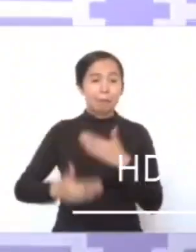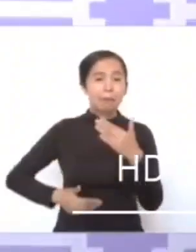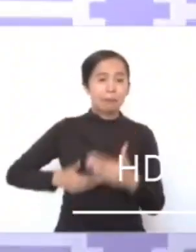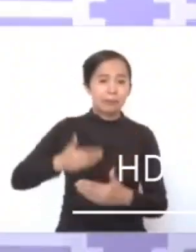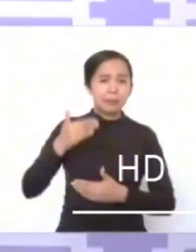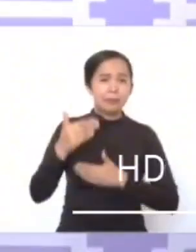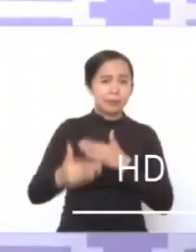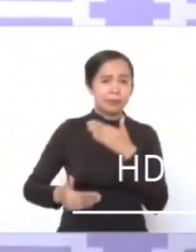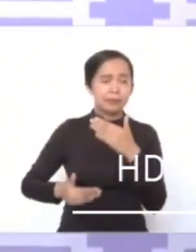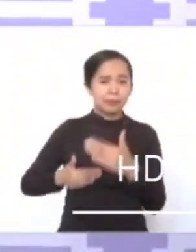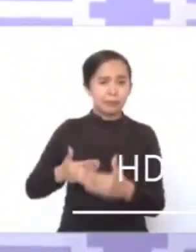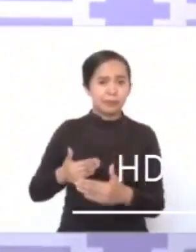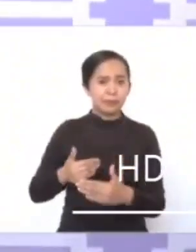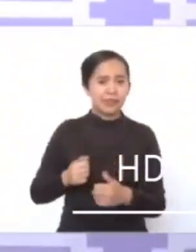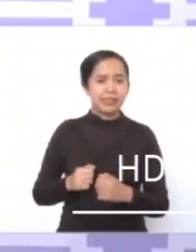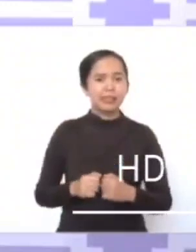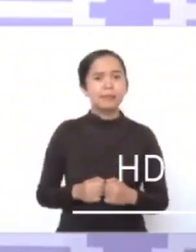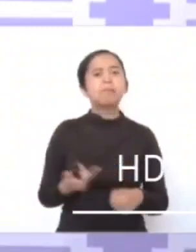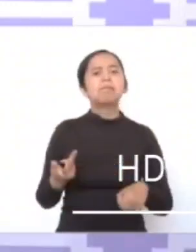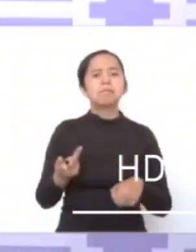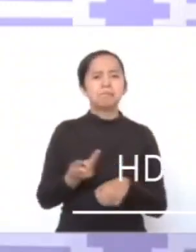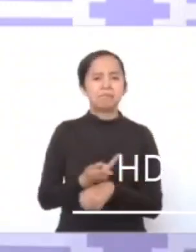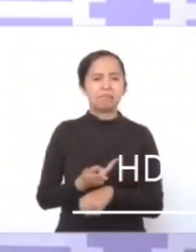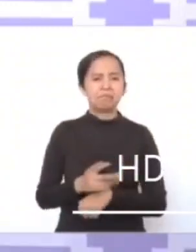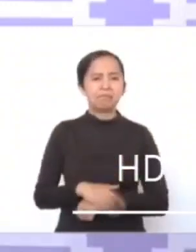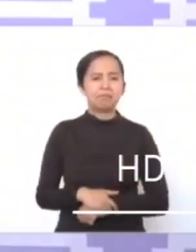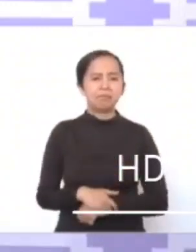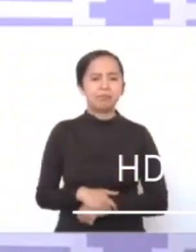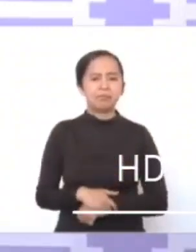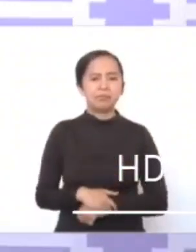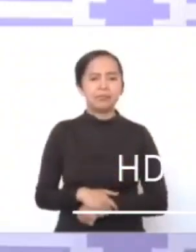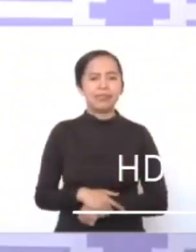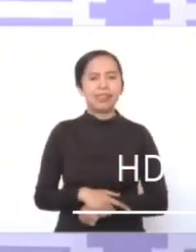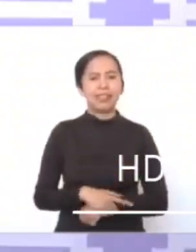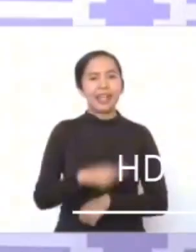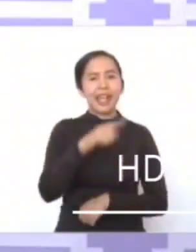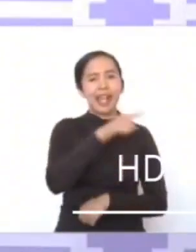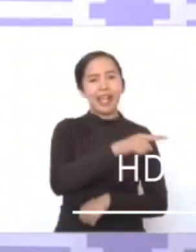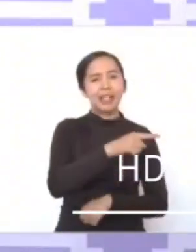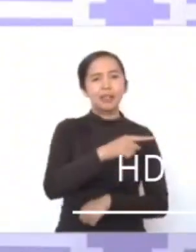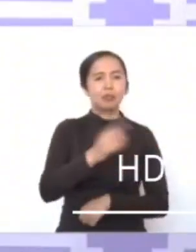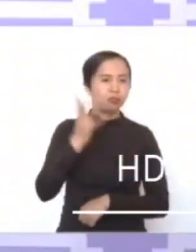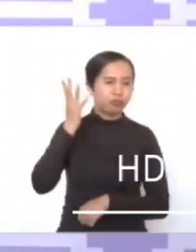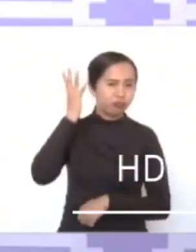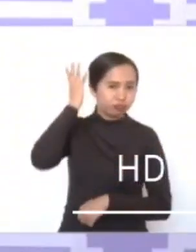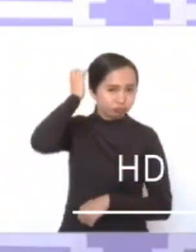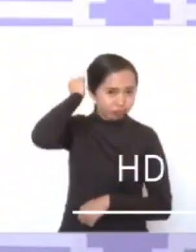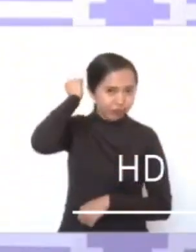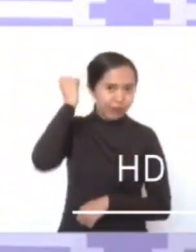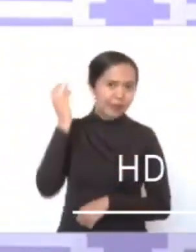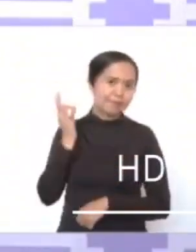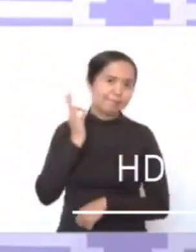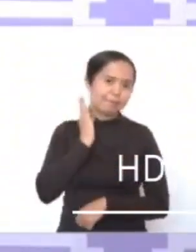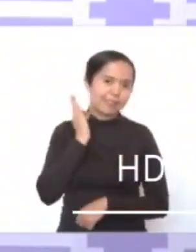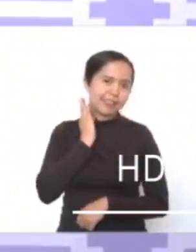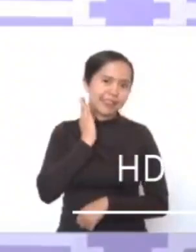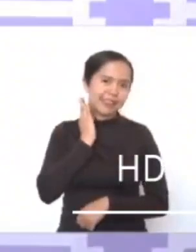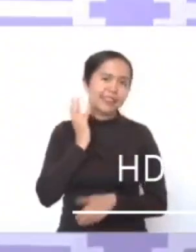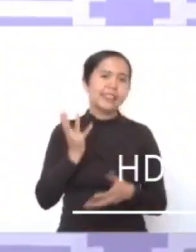del tiempo sucede que tenemos un fiscal en Morelos que